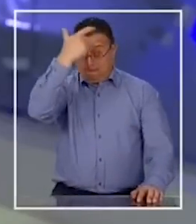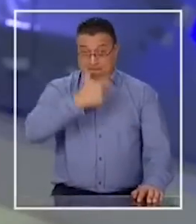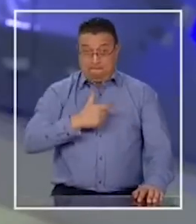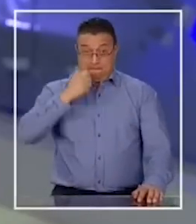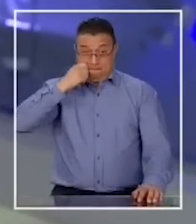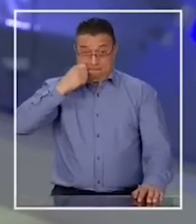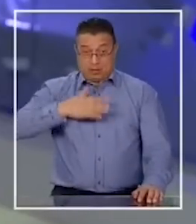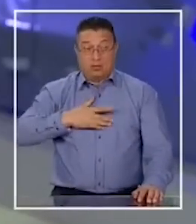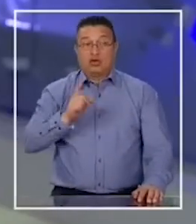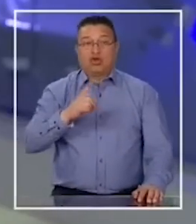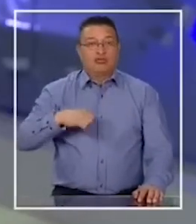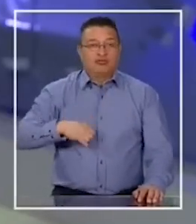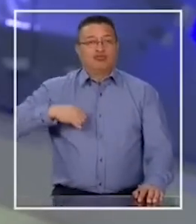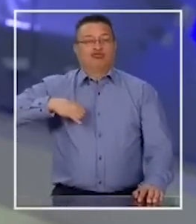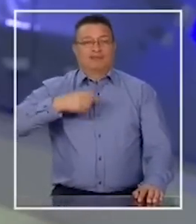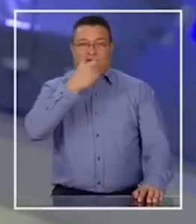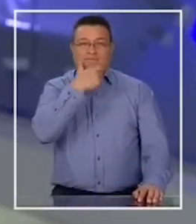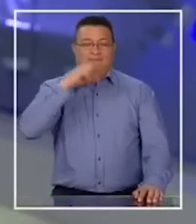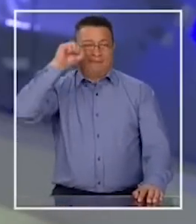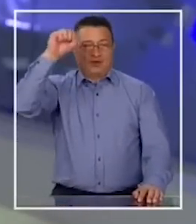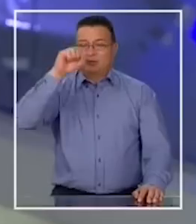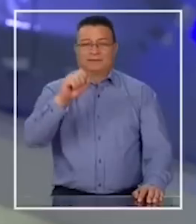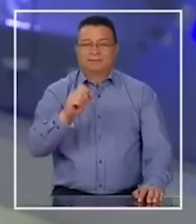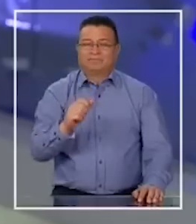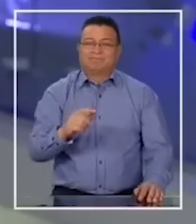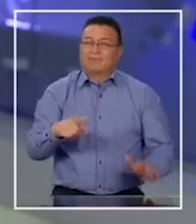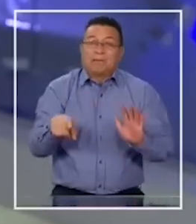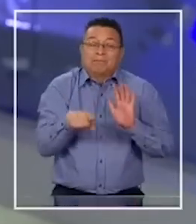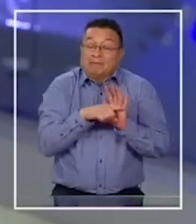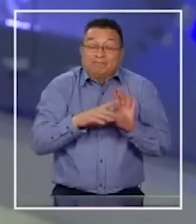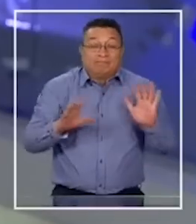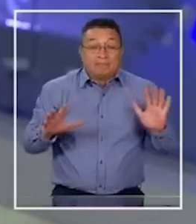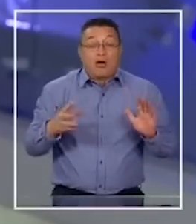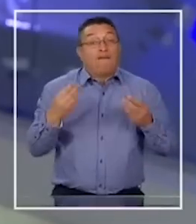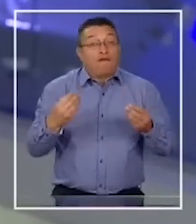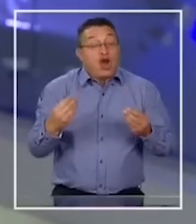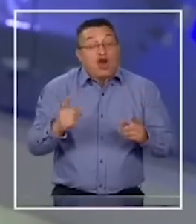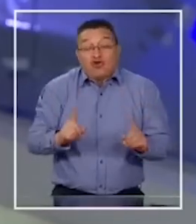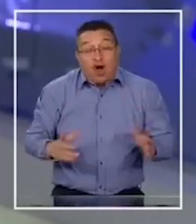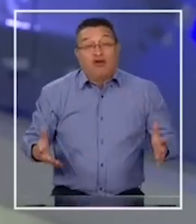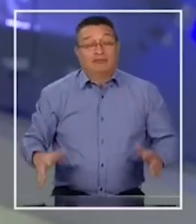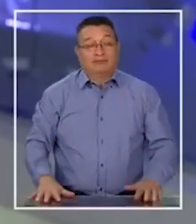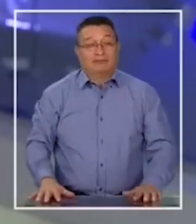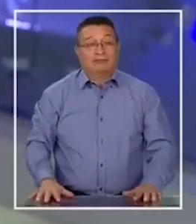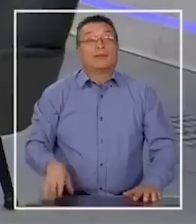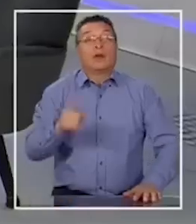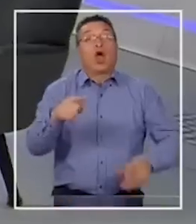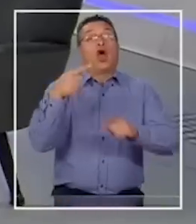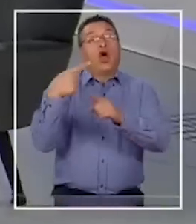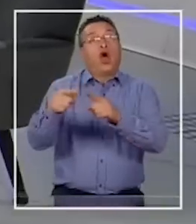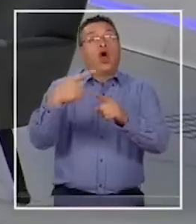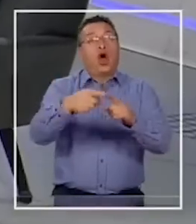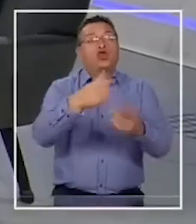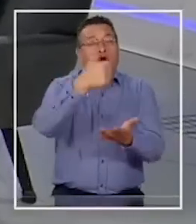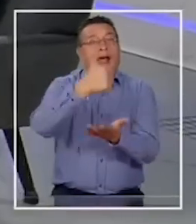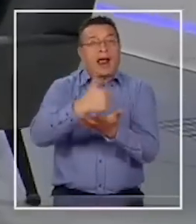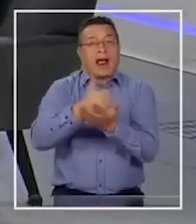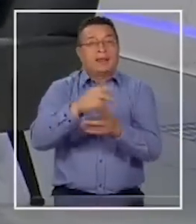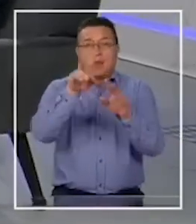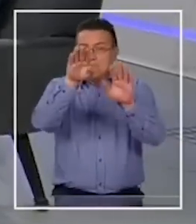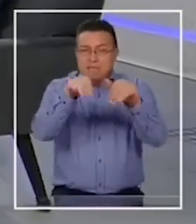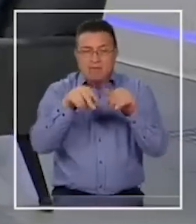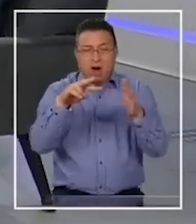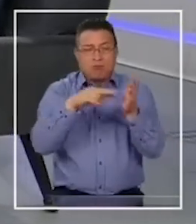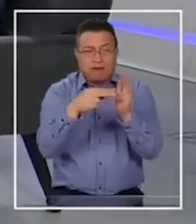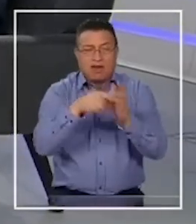cuando te digo que no me siento orgullo el presidente no es una buena noticia no es una buena noticia otros alcaldes que pueden tener el mismo problema que